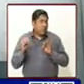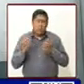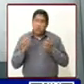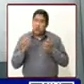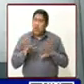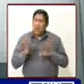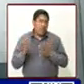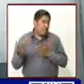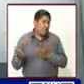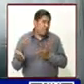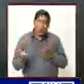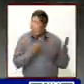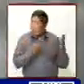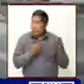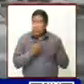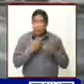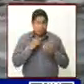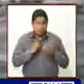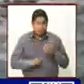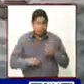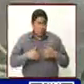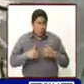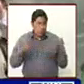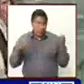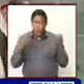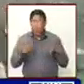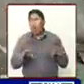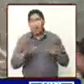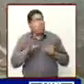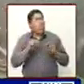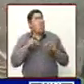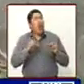trasladado el menor de edad hacia la morgue.